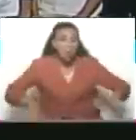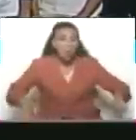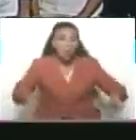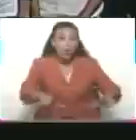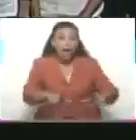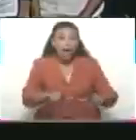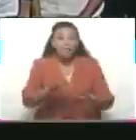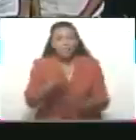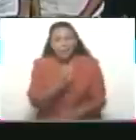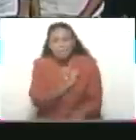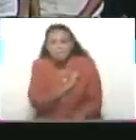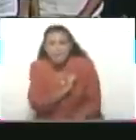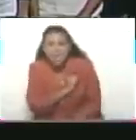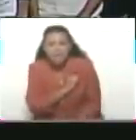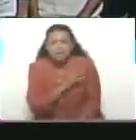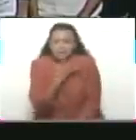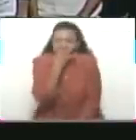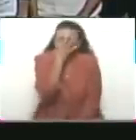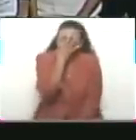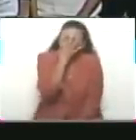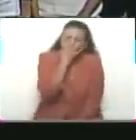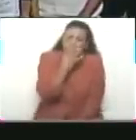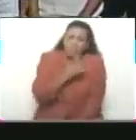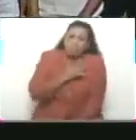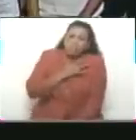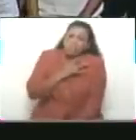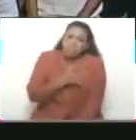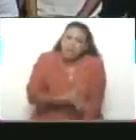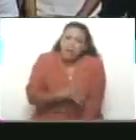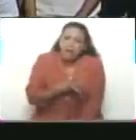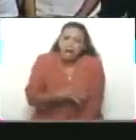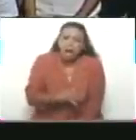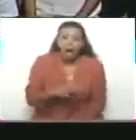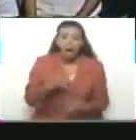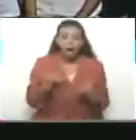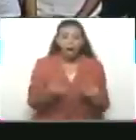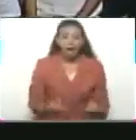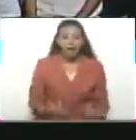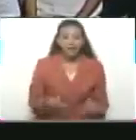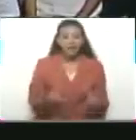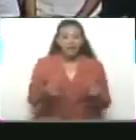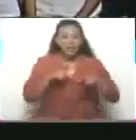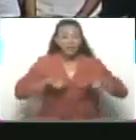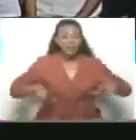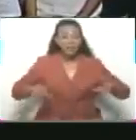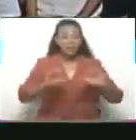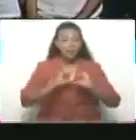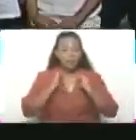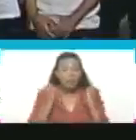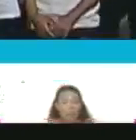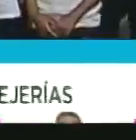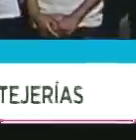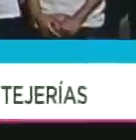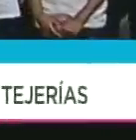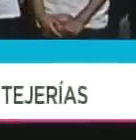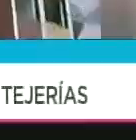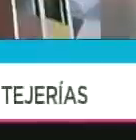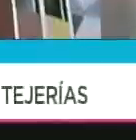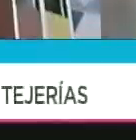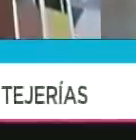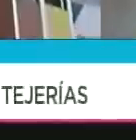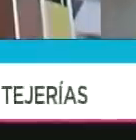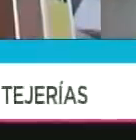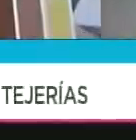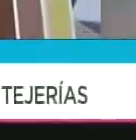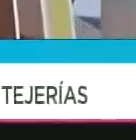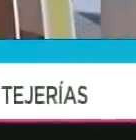del miedo de La Tristeza del dolor ahora van a tener su cuarto van a tener su casa van a tener su cocina y